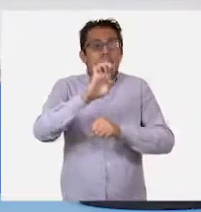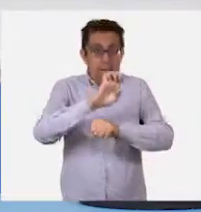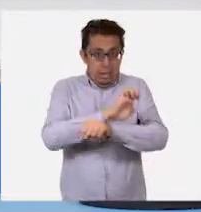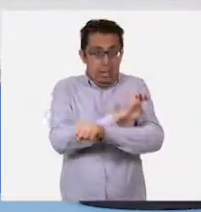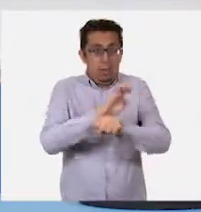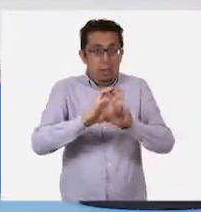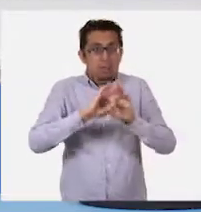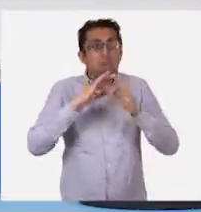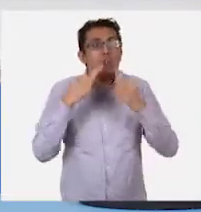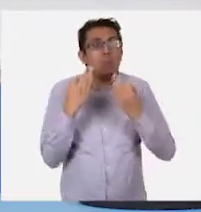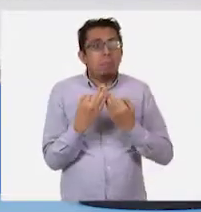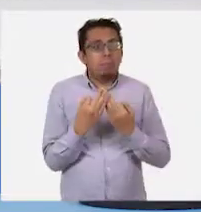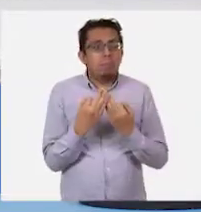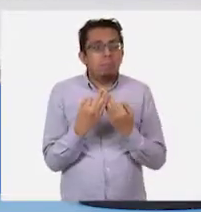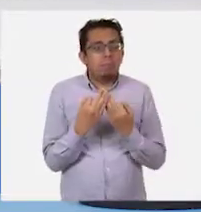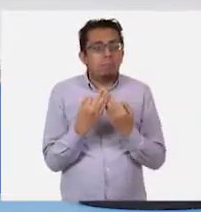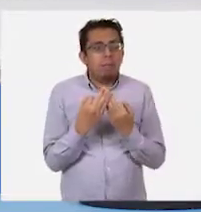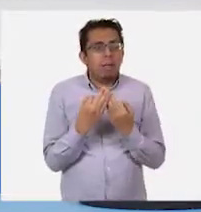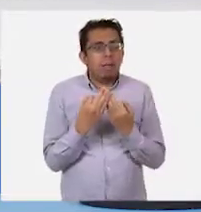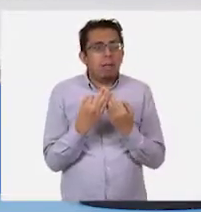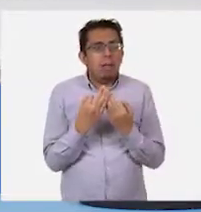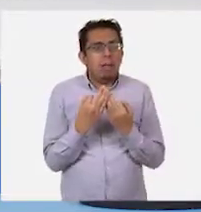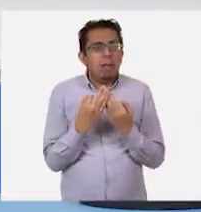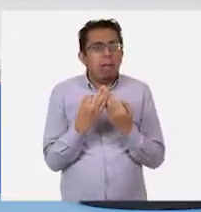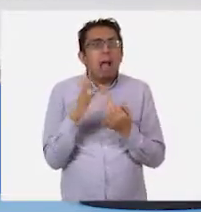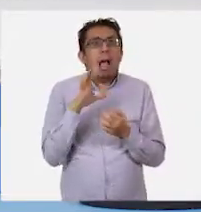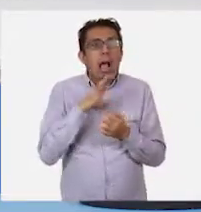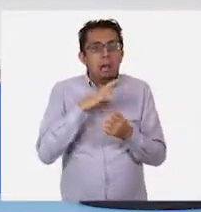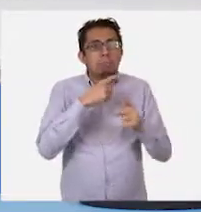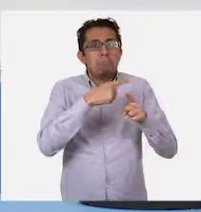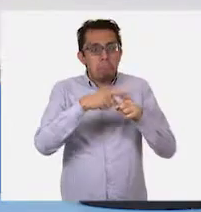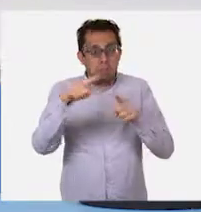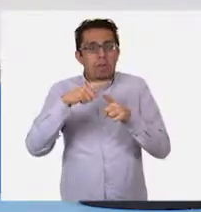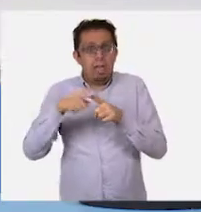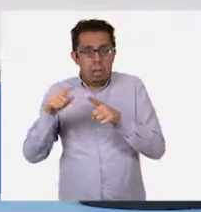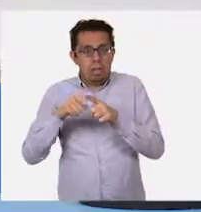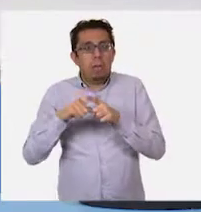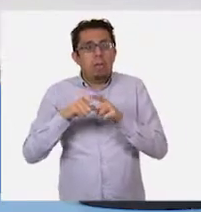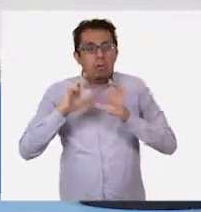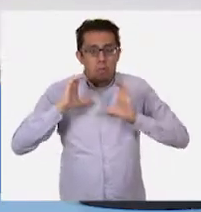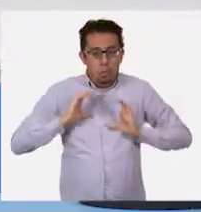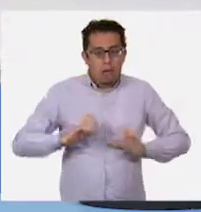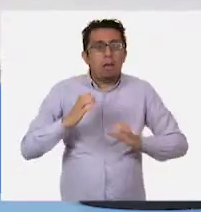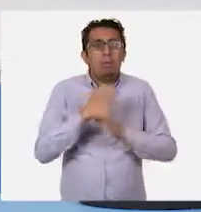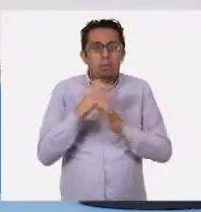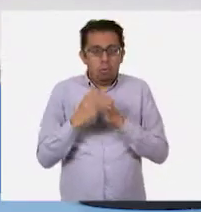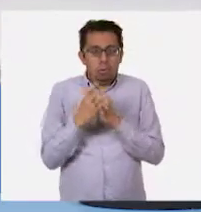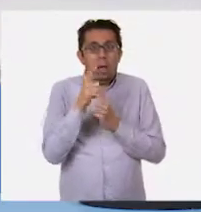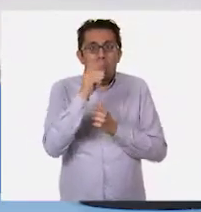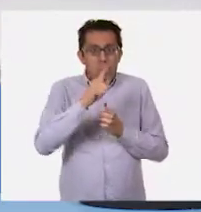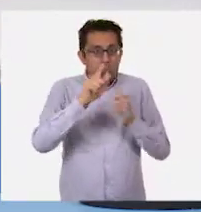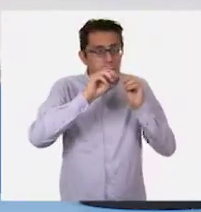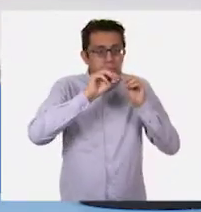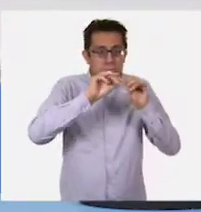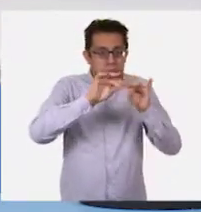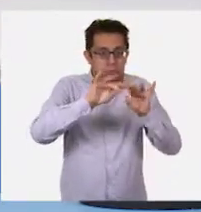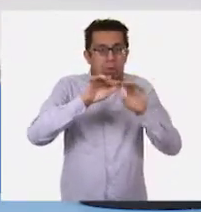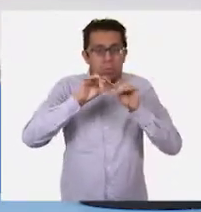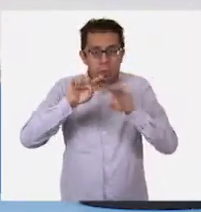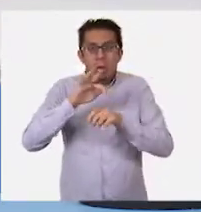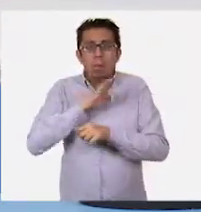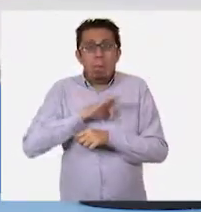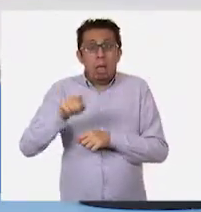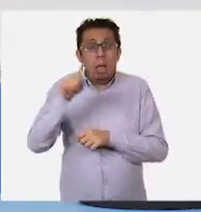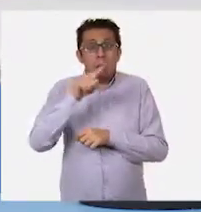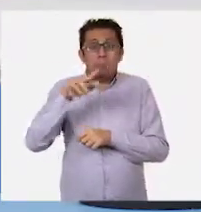que es emitida por los cuerpos luminosos. Viaja a gran velocidad por el